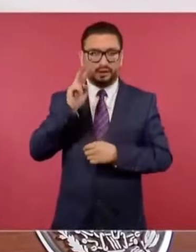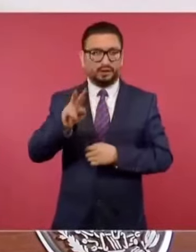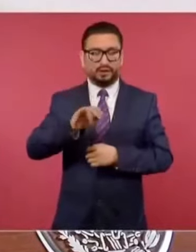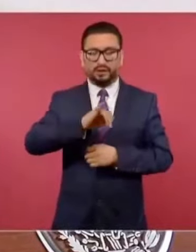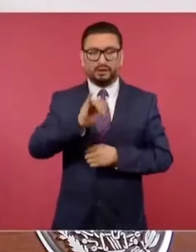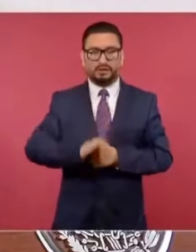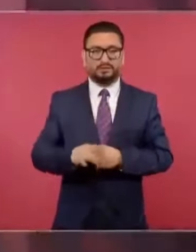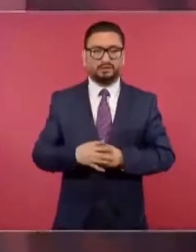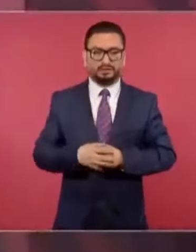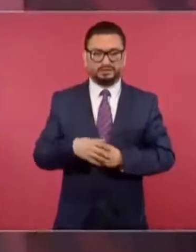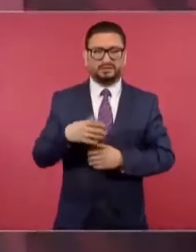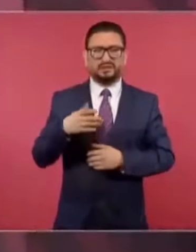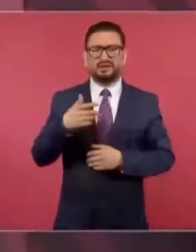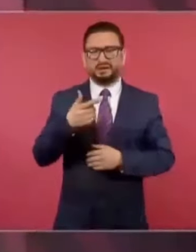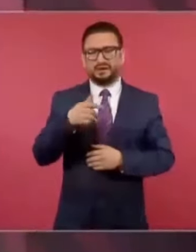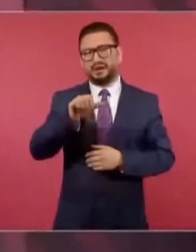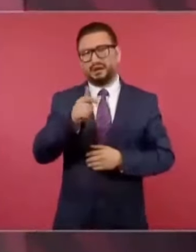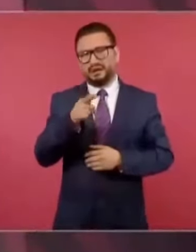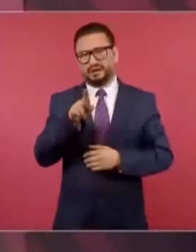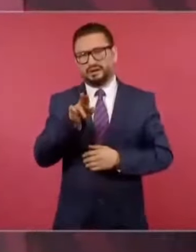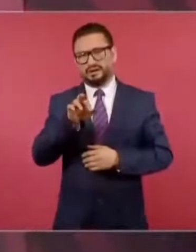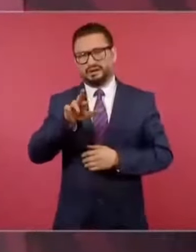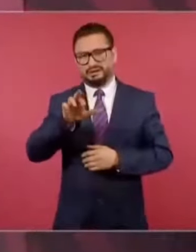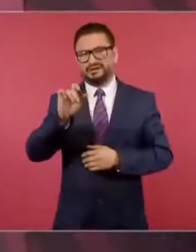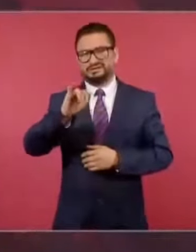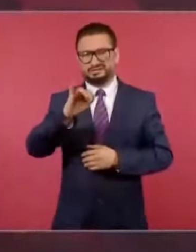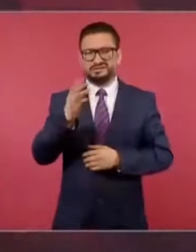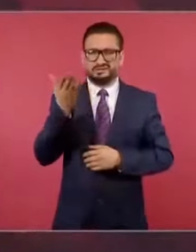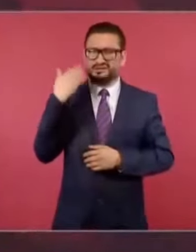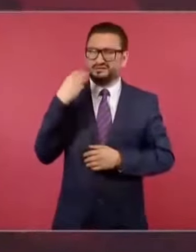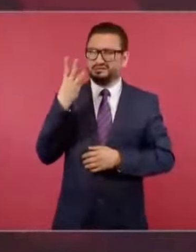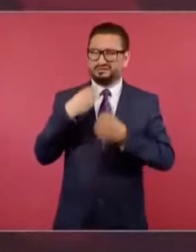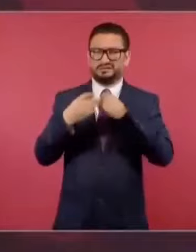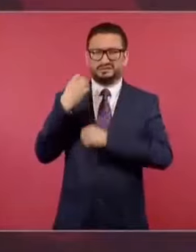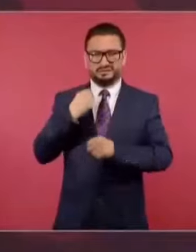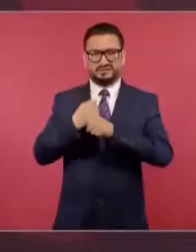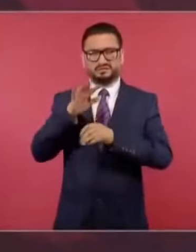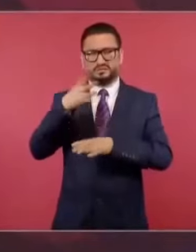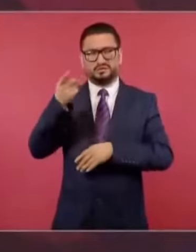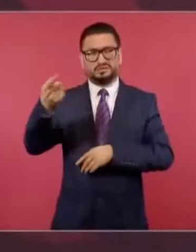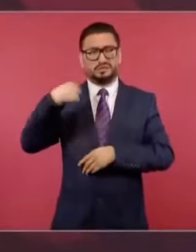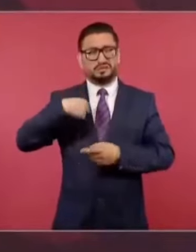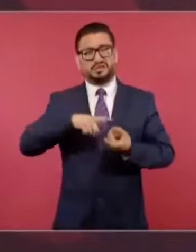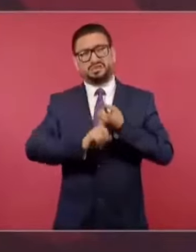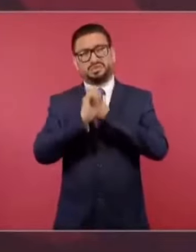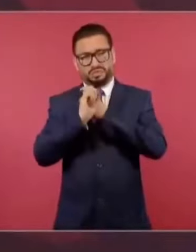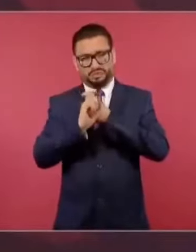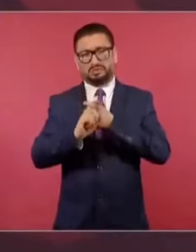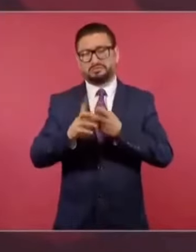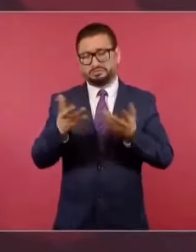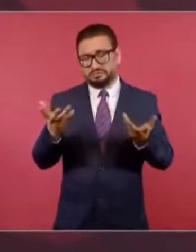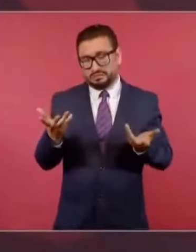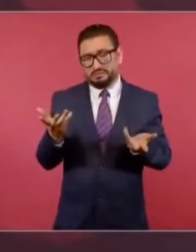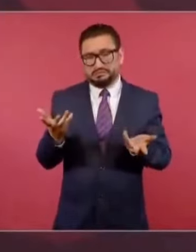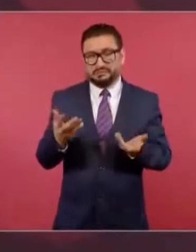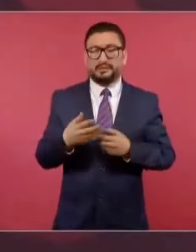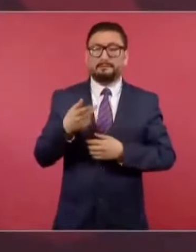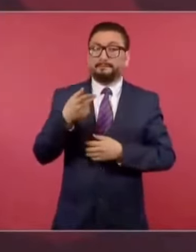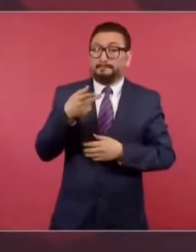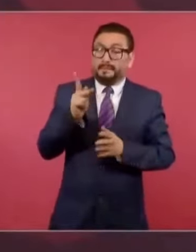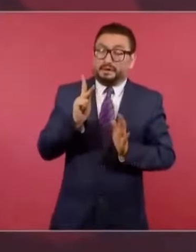No, sí, Aguilar, sí, hace como 3 años que me mentó la madre y eso. Pero